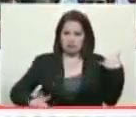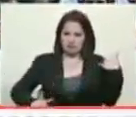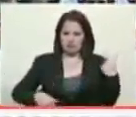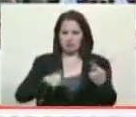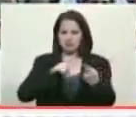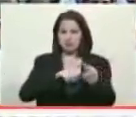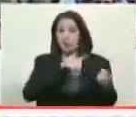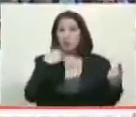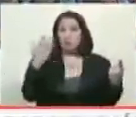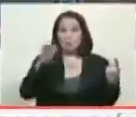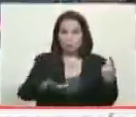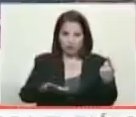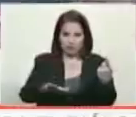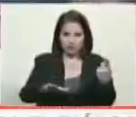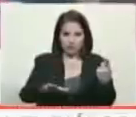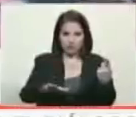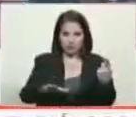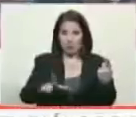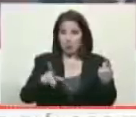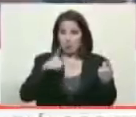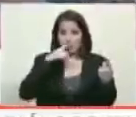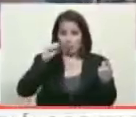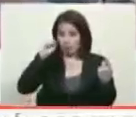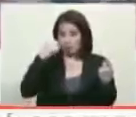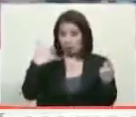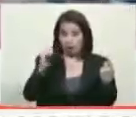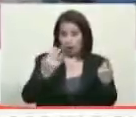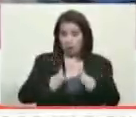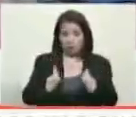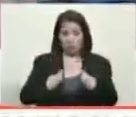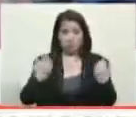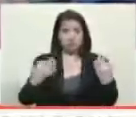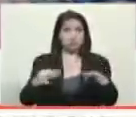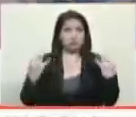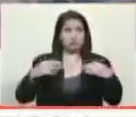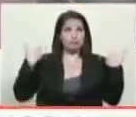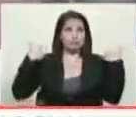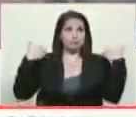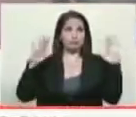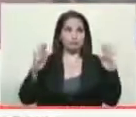su muerte. Nicolás Maduro está vivito y coleando.